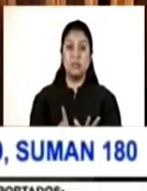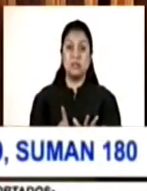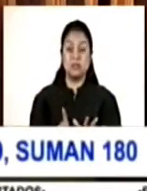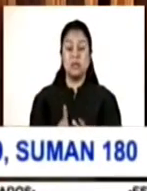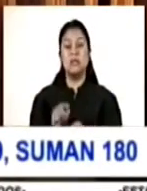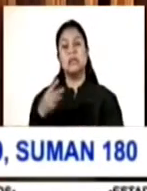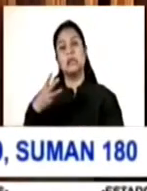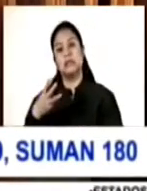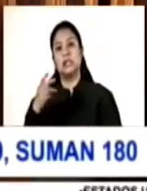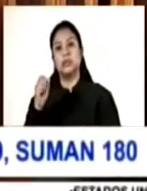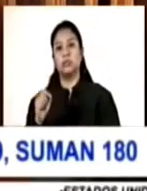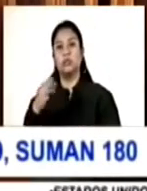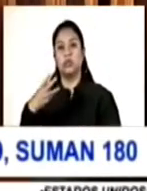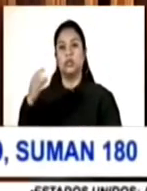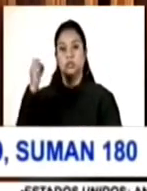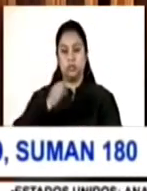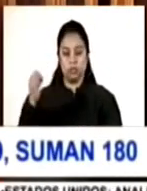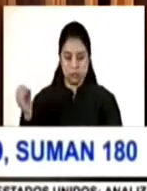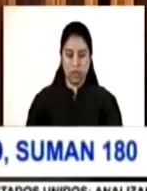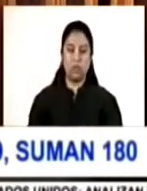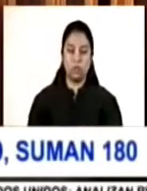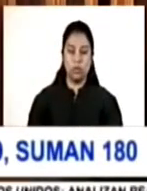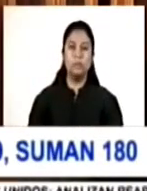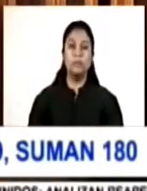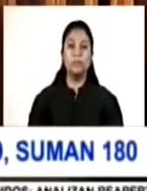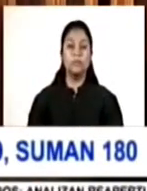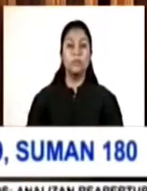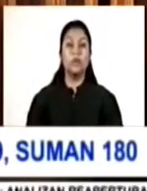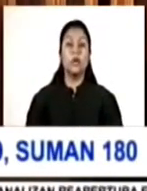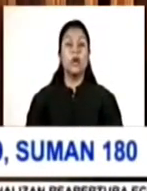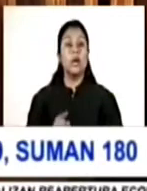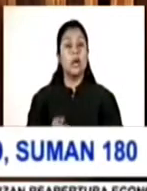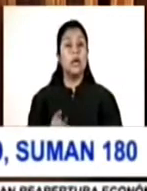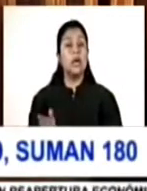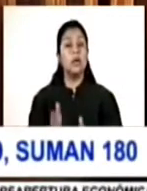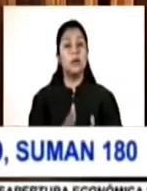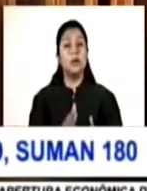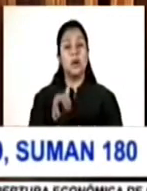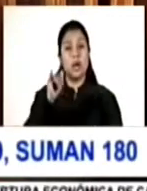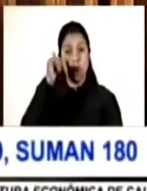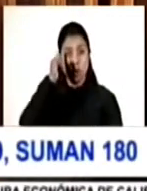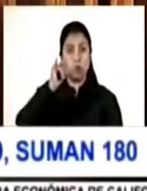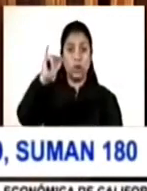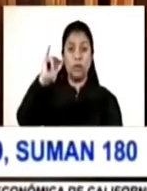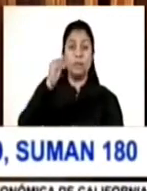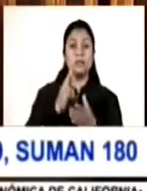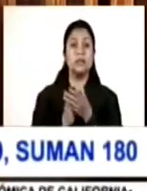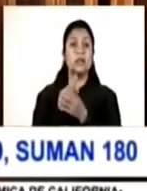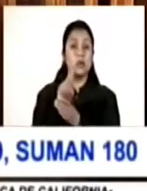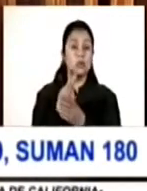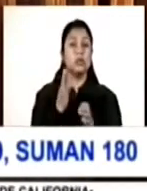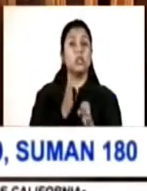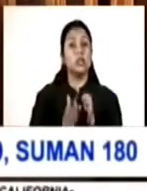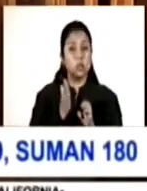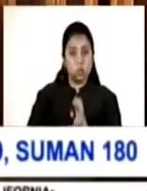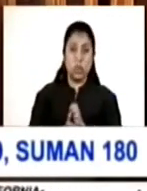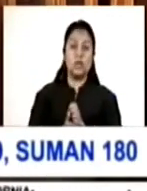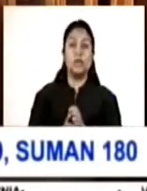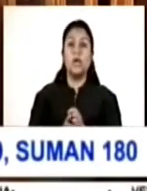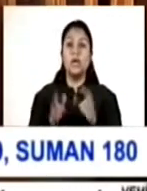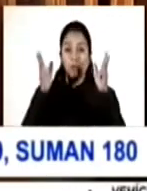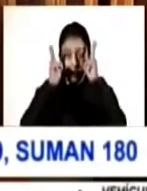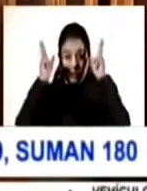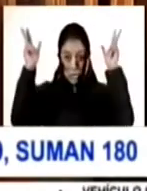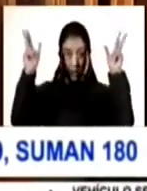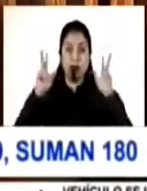del 3.3% del total de los casos. Mientras tanto, en Jutiapa, Santa Rosa, Escuintla, Suchitepéquez